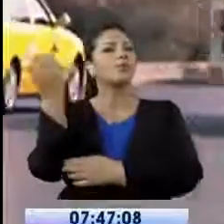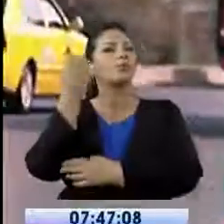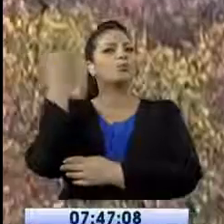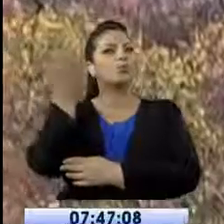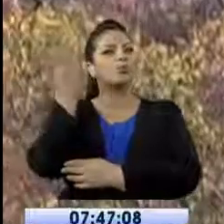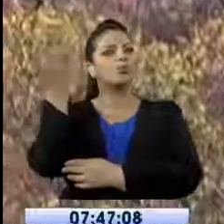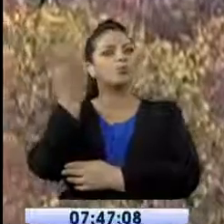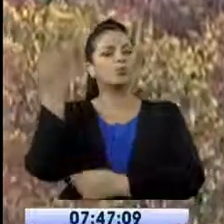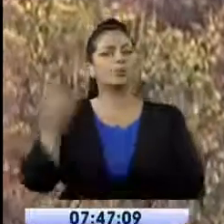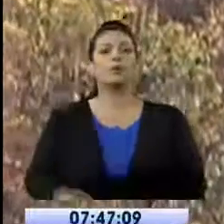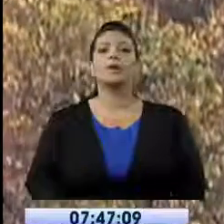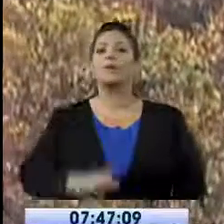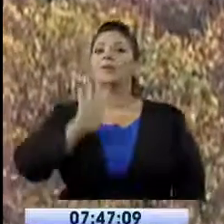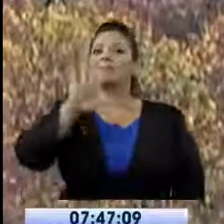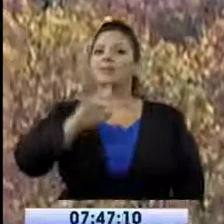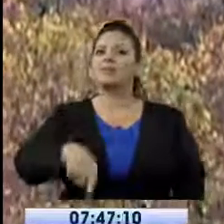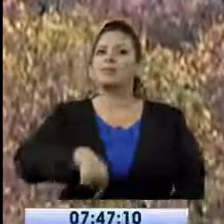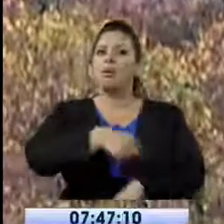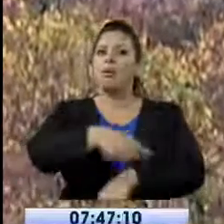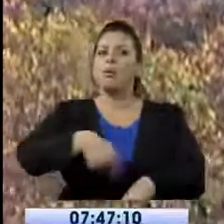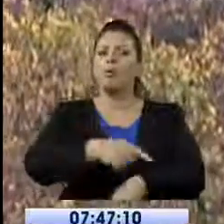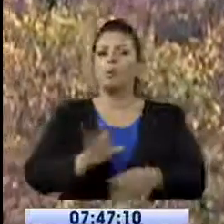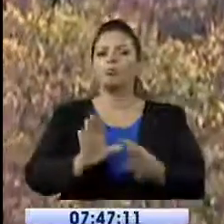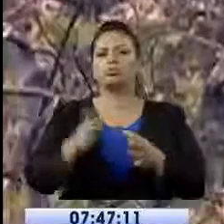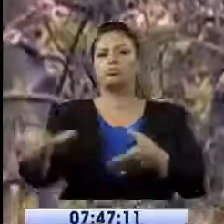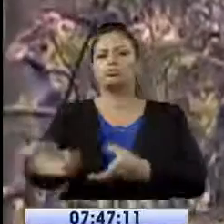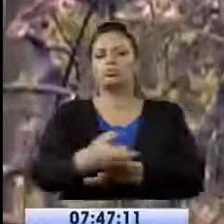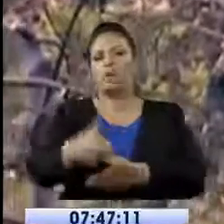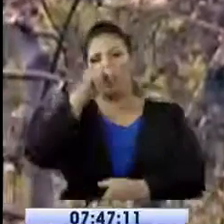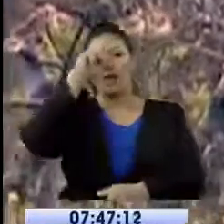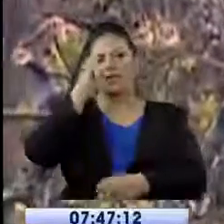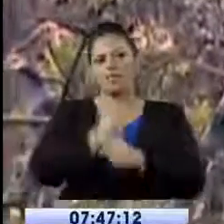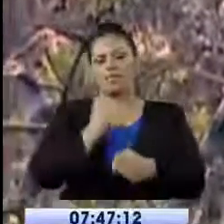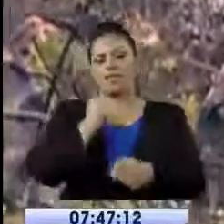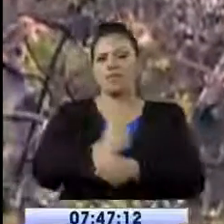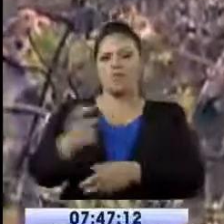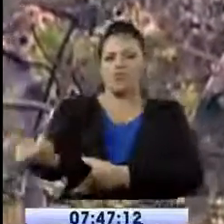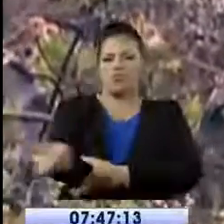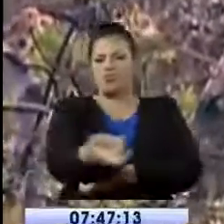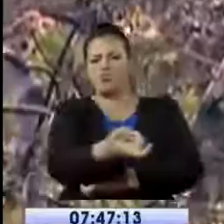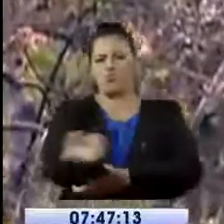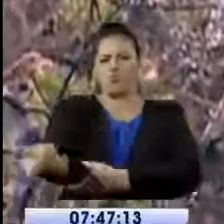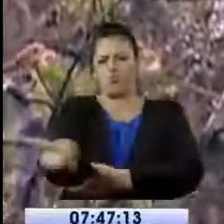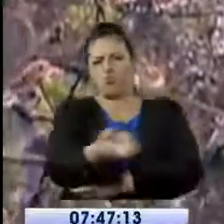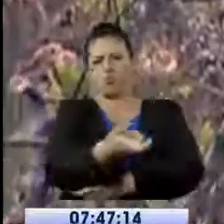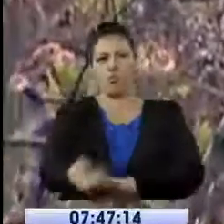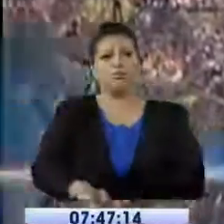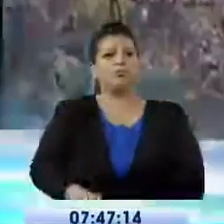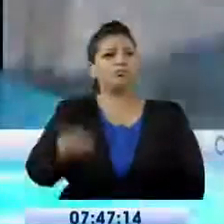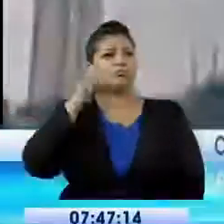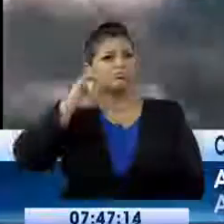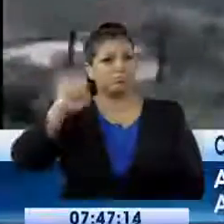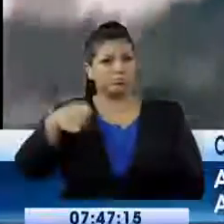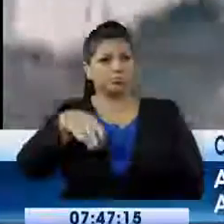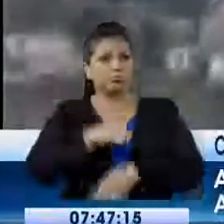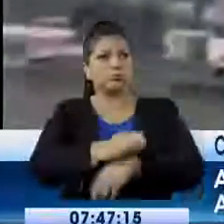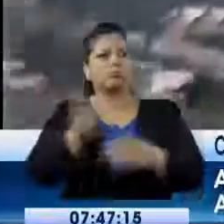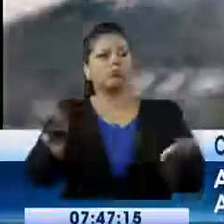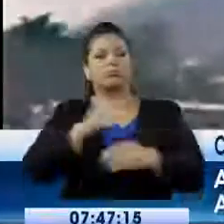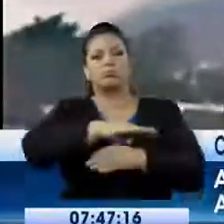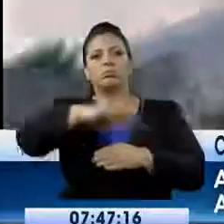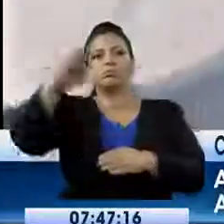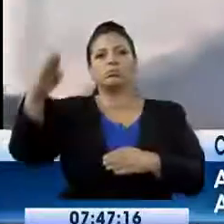Alrededor de 5 horas le tomó al Cuerpo de Bomberos de Guayaquil apagar el incendio forestal que se registró el jueves en la tarde en Cerro